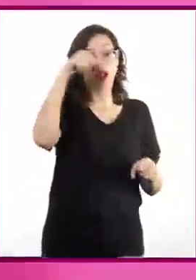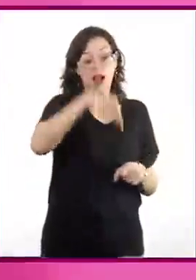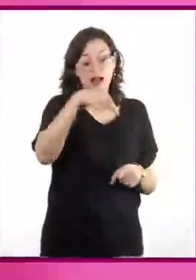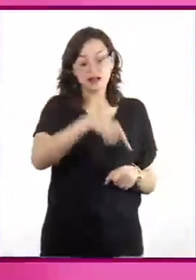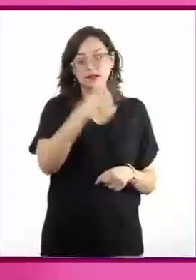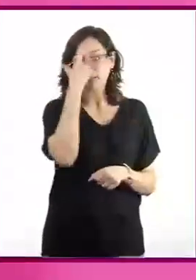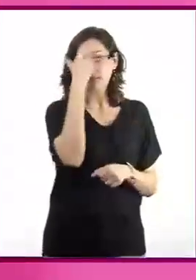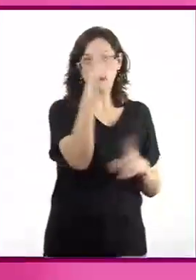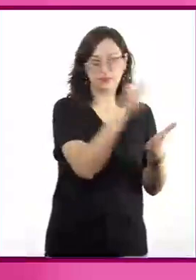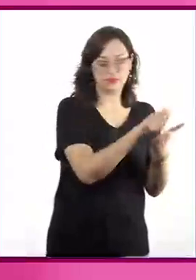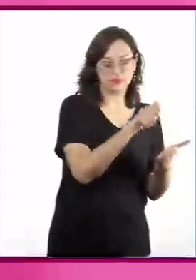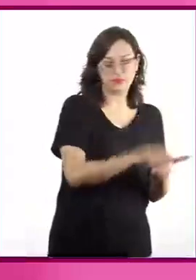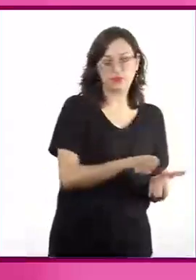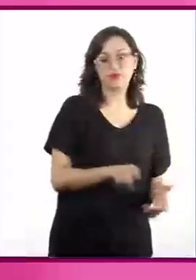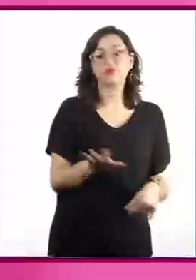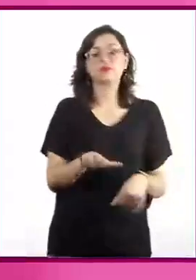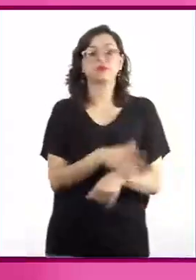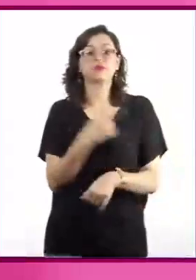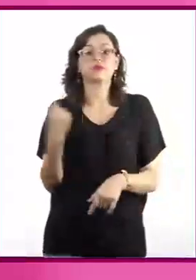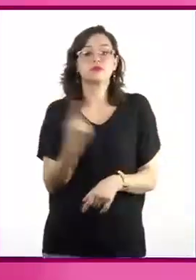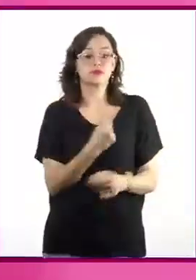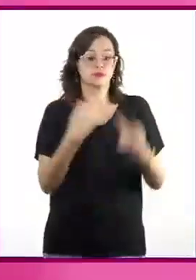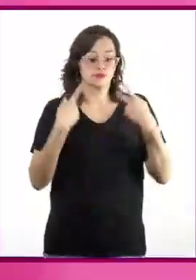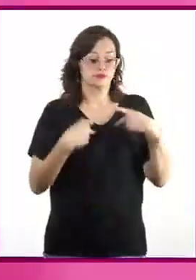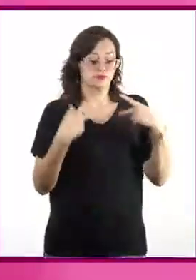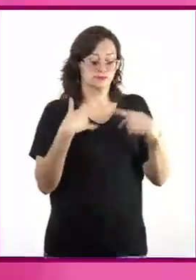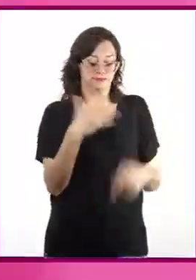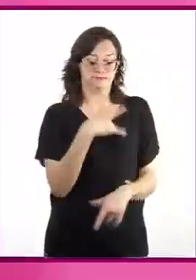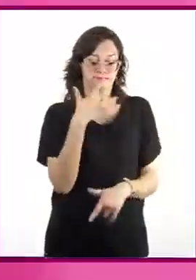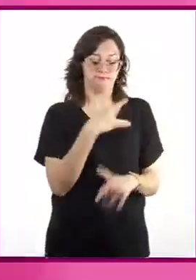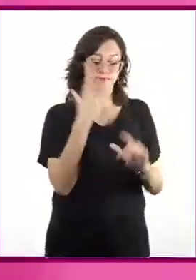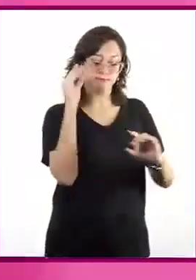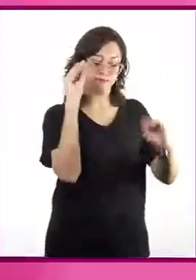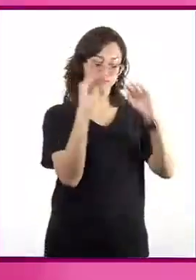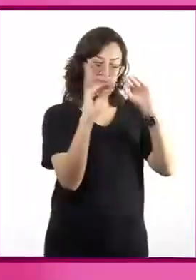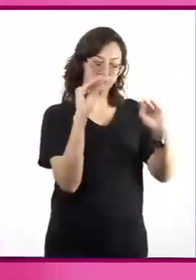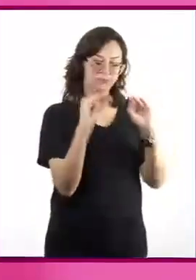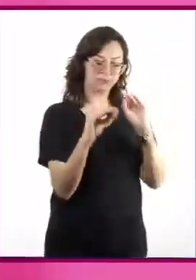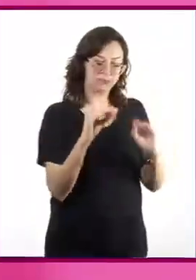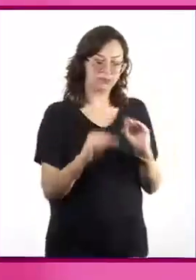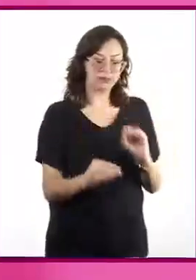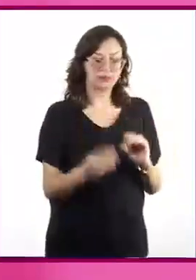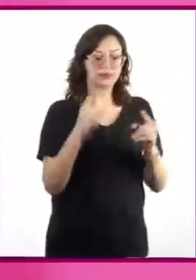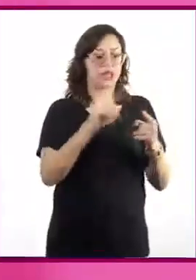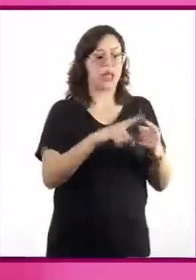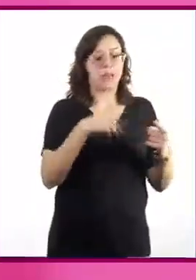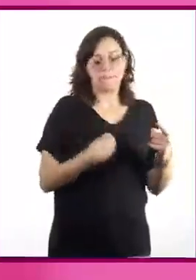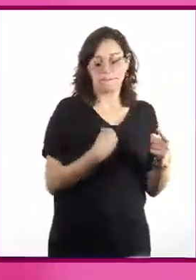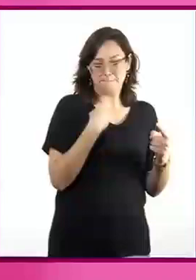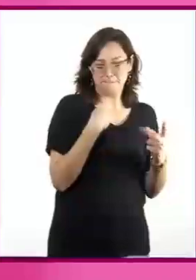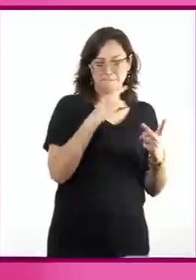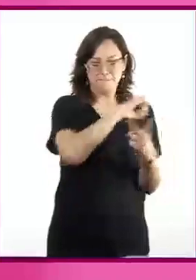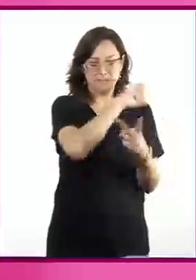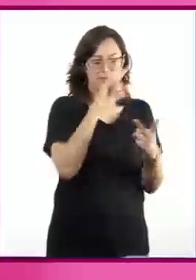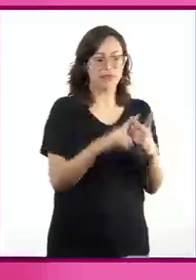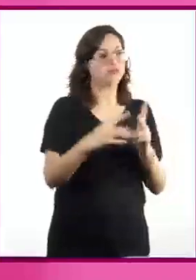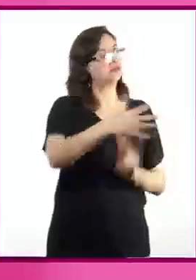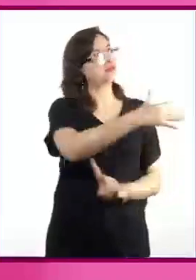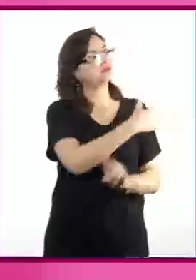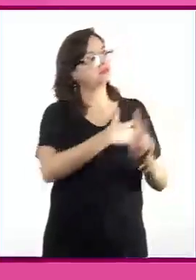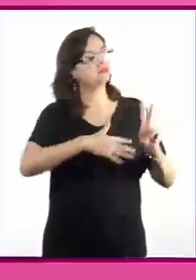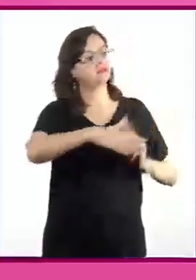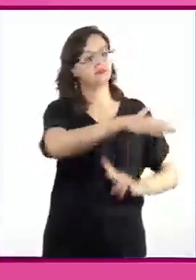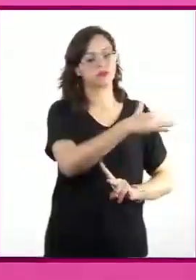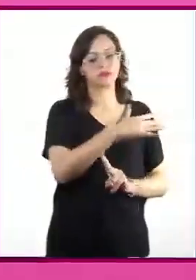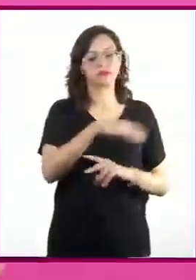escrito. Porque, como hemos dicho, los sentimientos que describen los poetas están permeados tanto por su vida personal como por el mundo que los